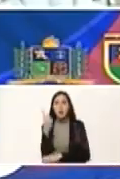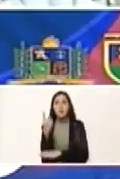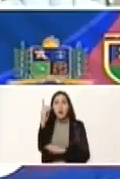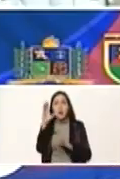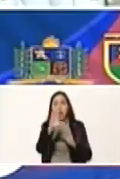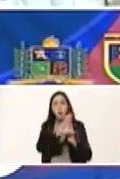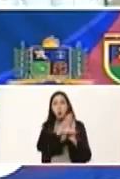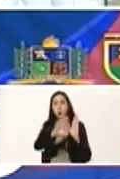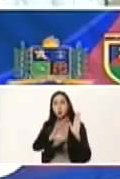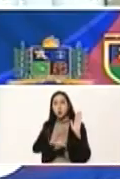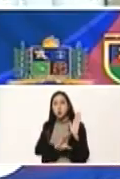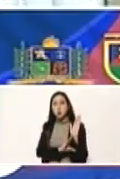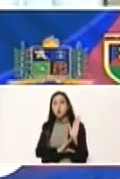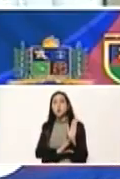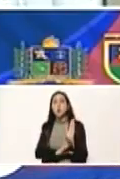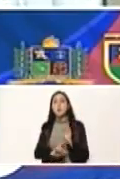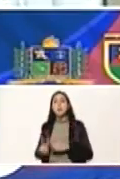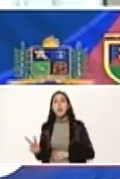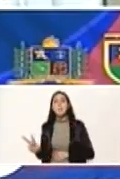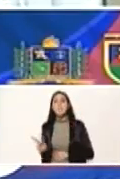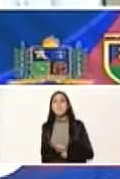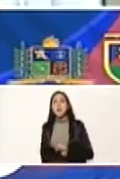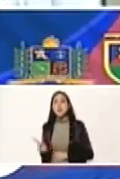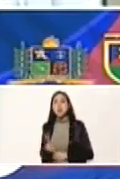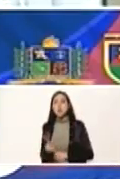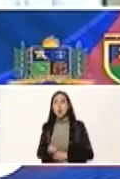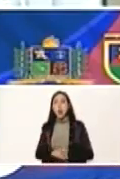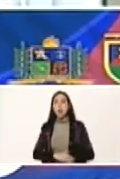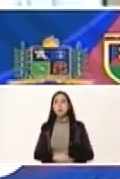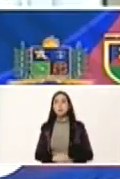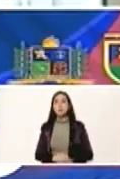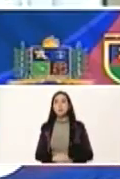Constitución de la República Bolivariana de Venezuela,